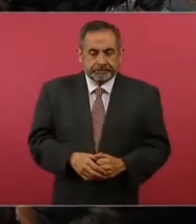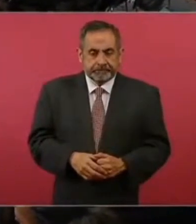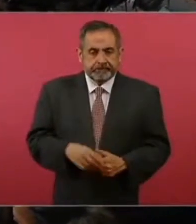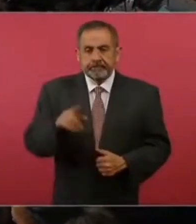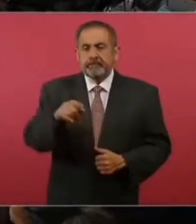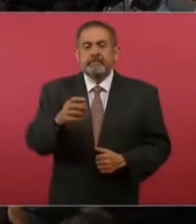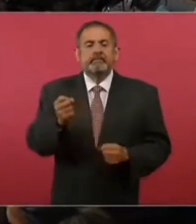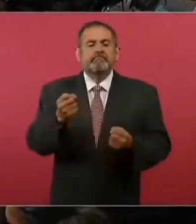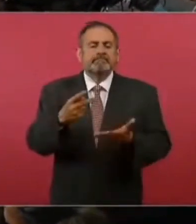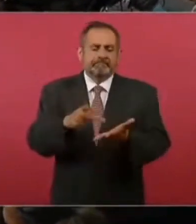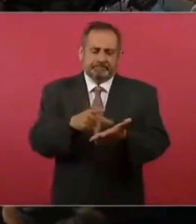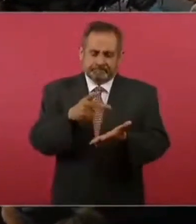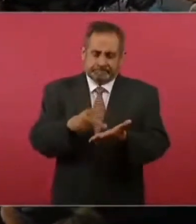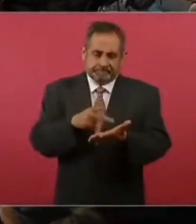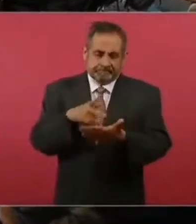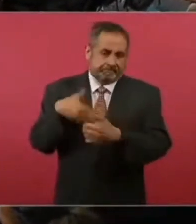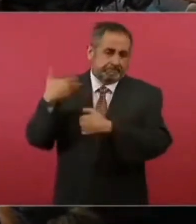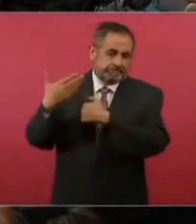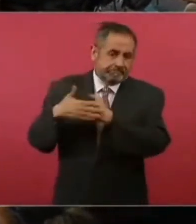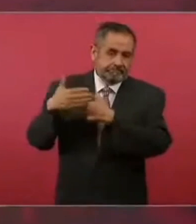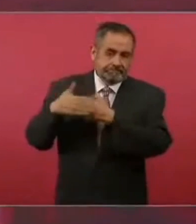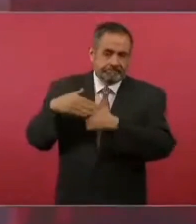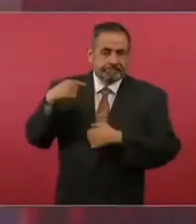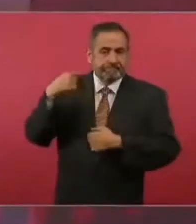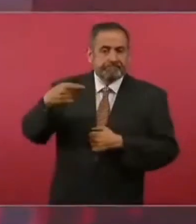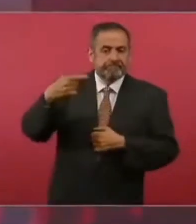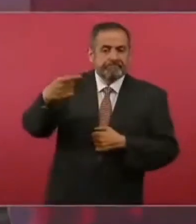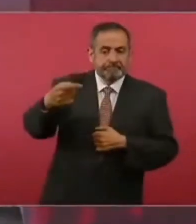Ah, ¿cuántas veces más?